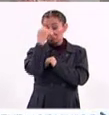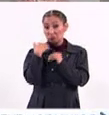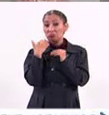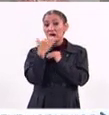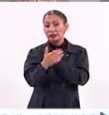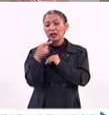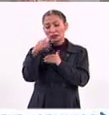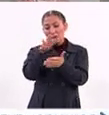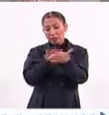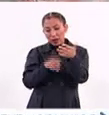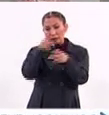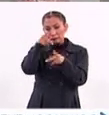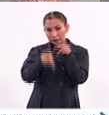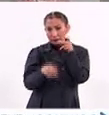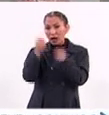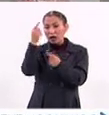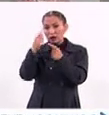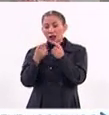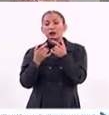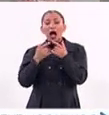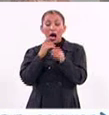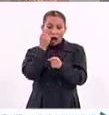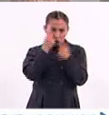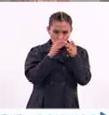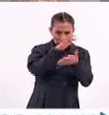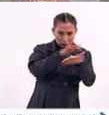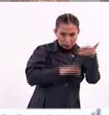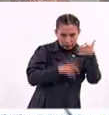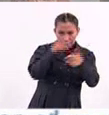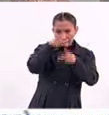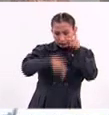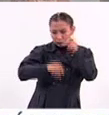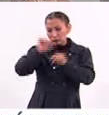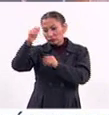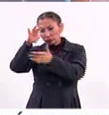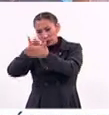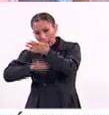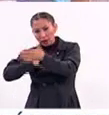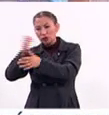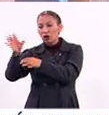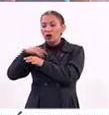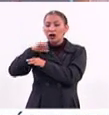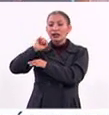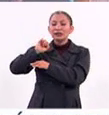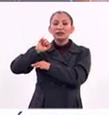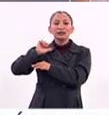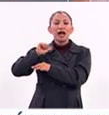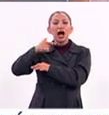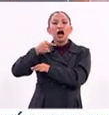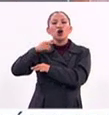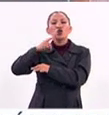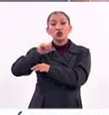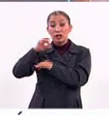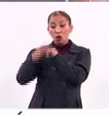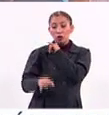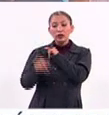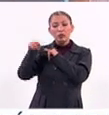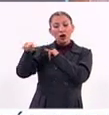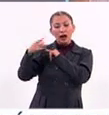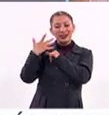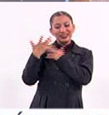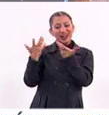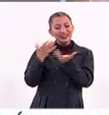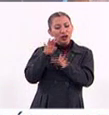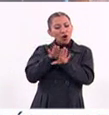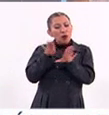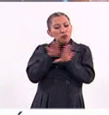entonces estos textos truncos, algunas historias algunos textos más truncos, o menos completas. algunos textos sacados de Sahagún, y luego al final él lo que hace es